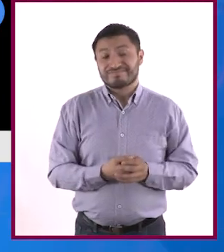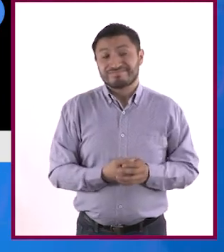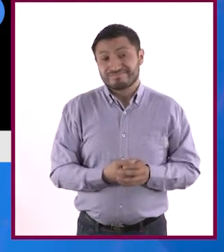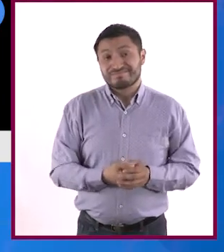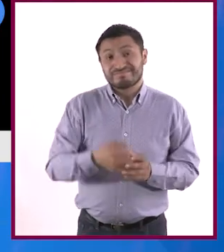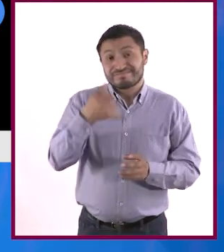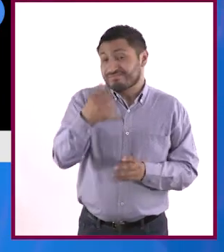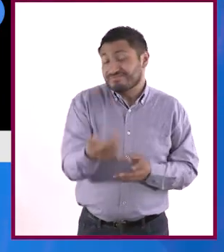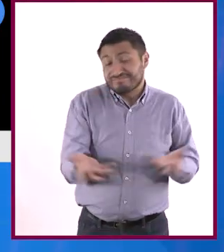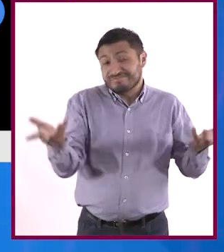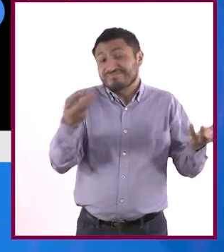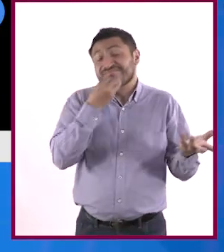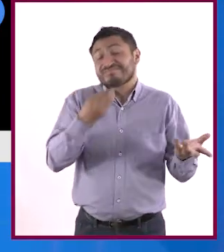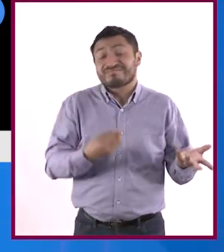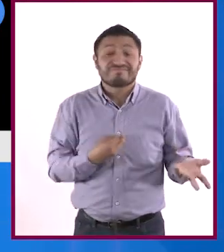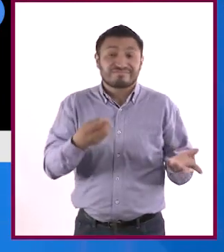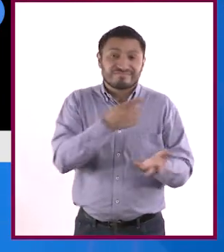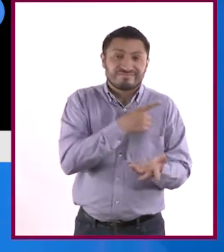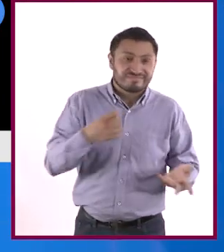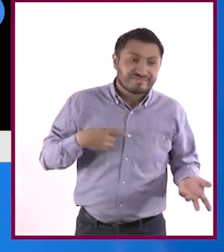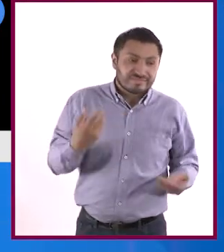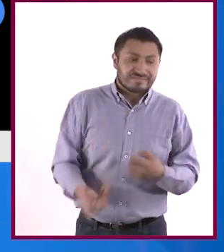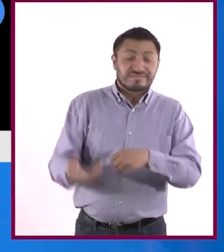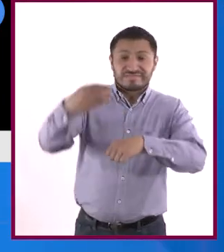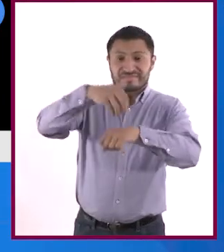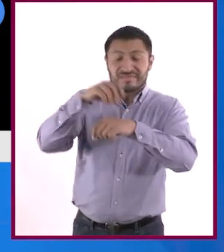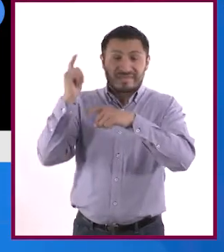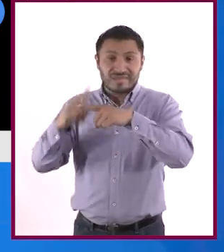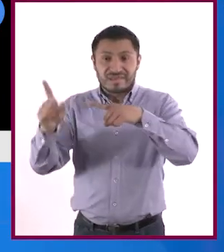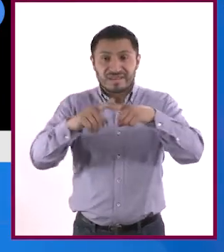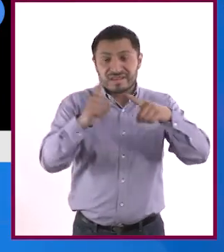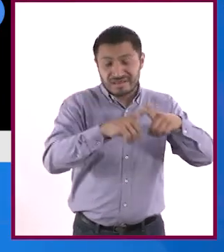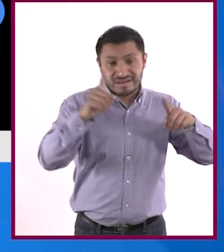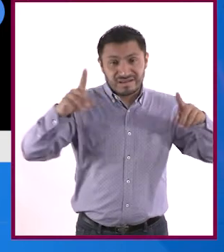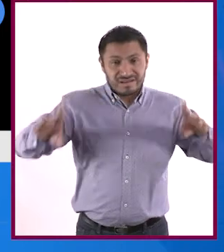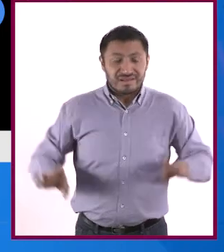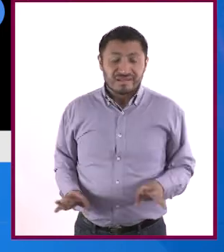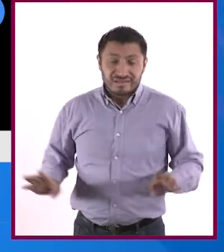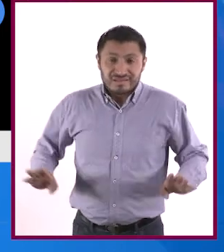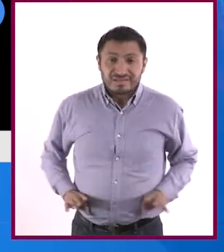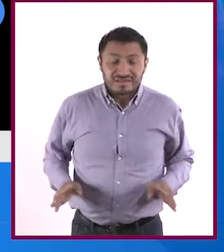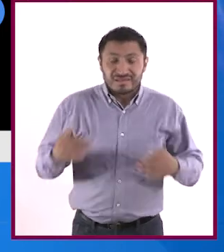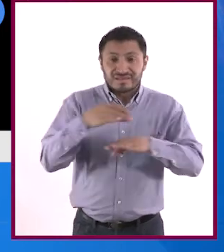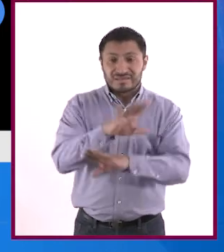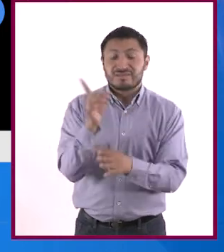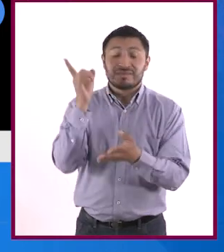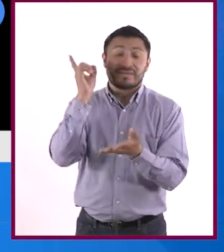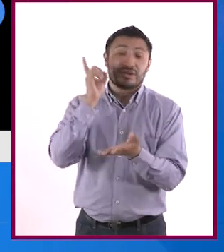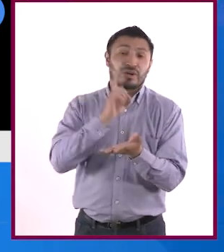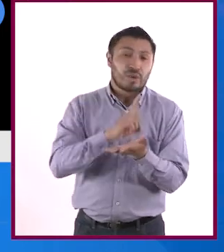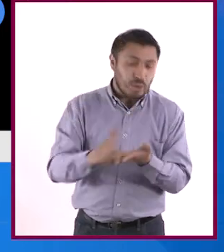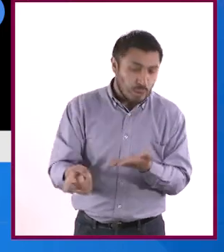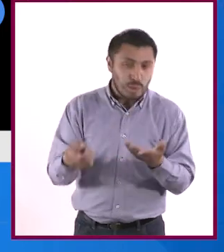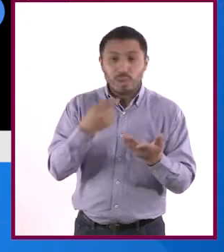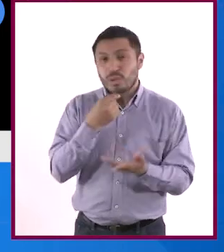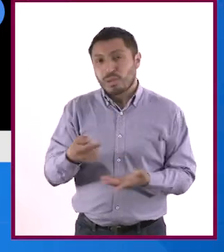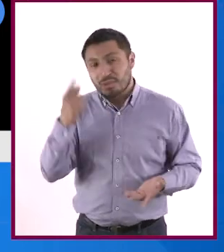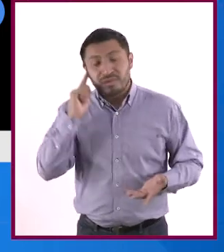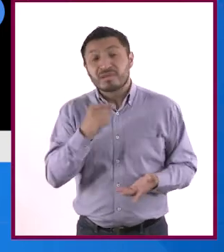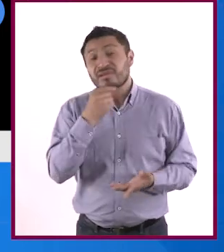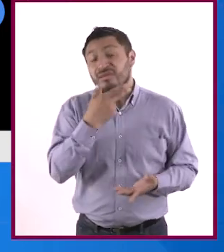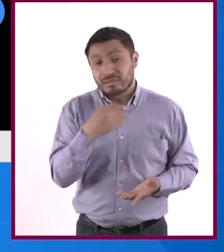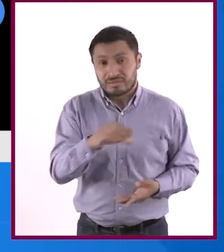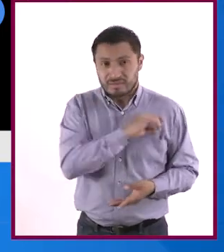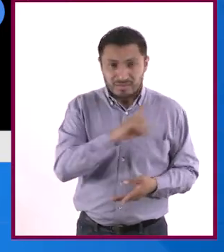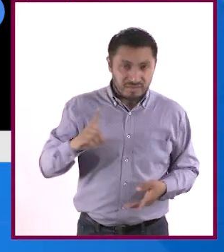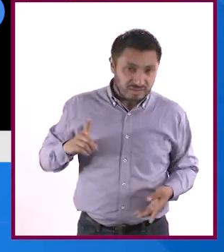Y pues tenemos que establecer distintas actitudes respecto a los derechos de niñas y niños. Y aquí podemos hablar de obligaciones